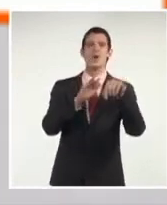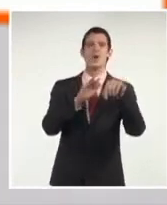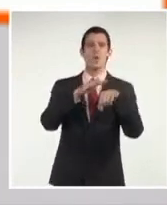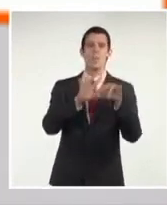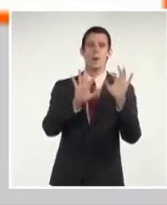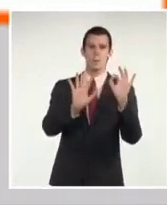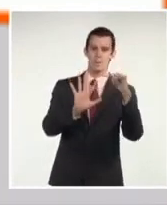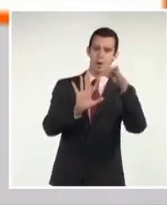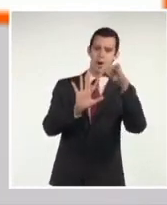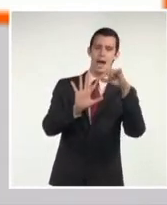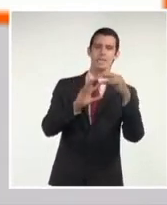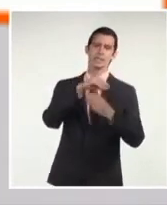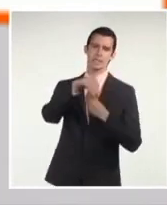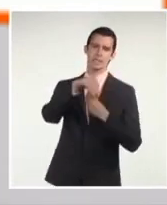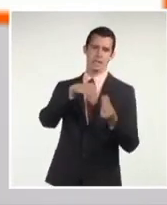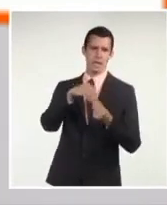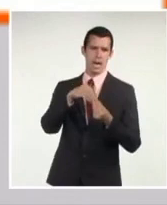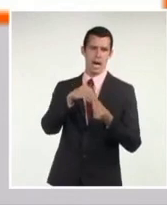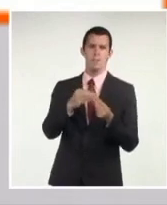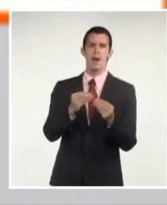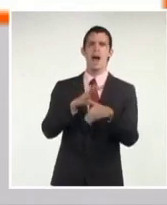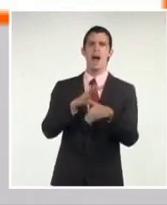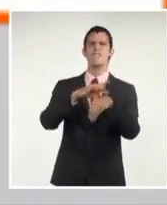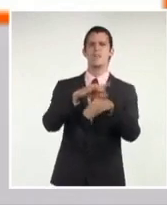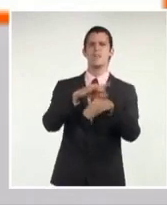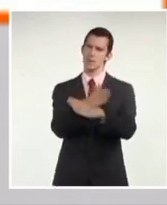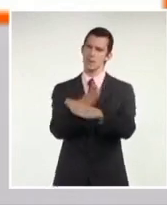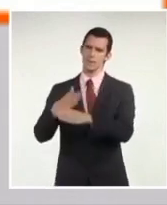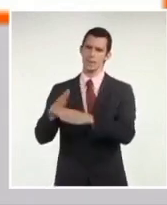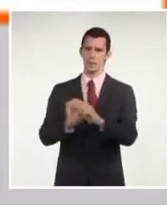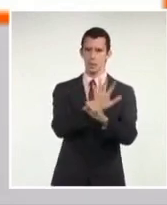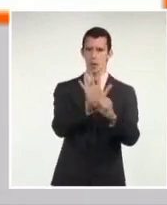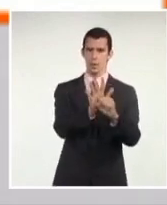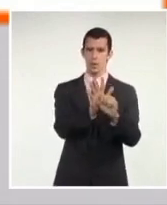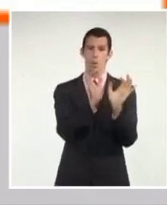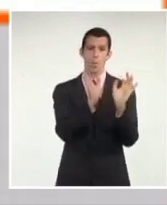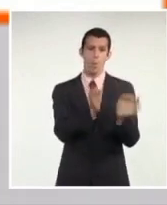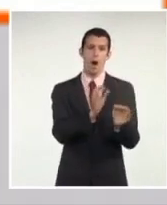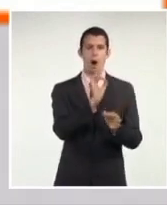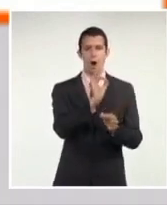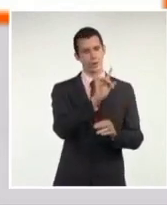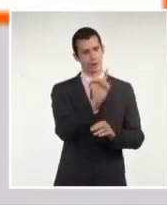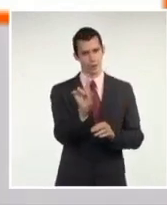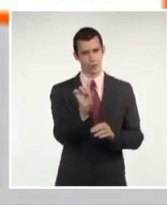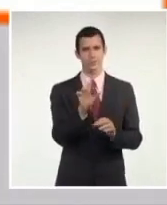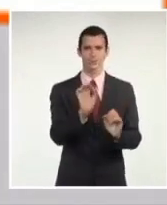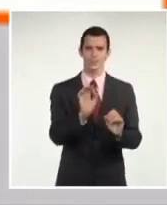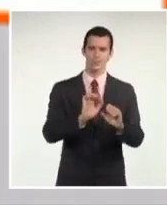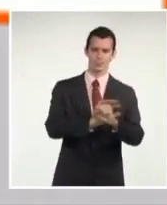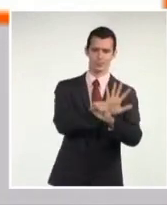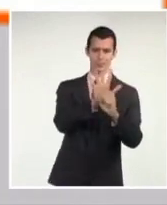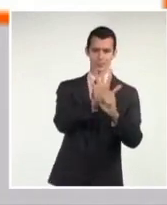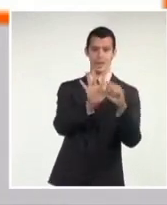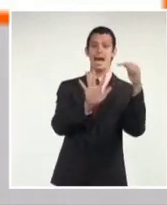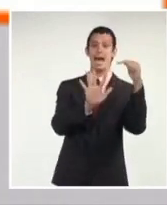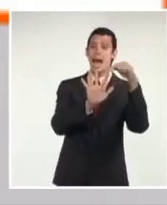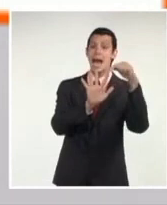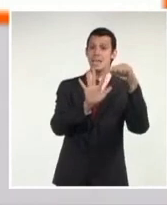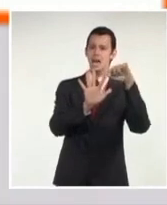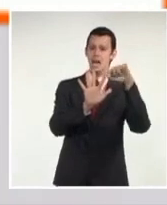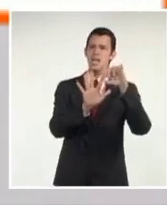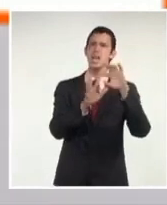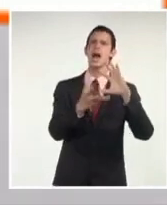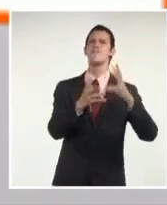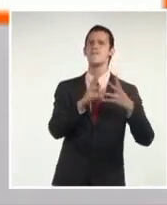es donde se pega el anticuerpo, ese que se ha producido por una infección natural o que hemos producido por una